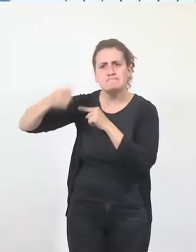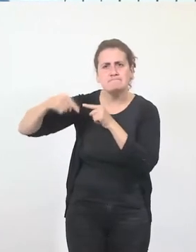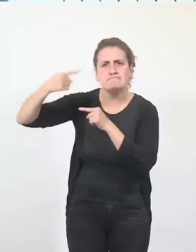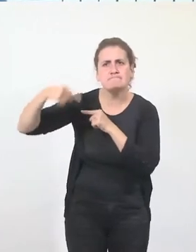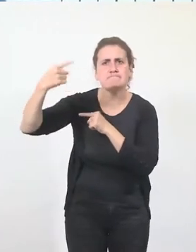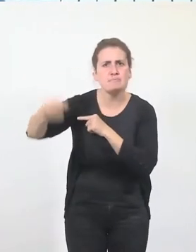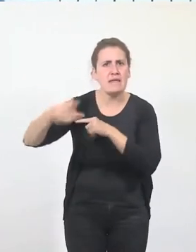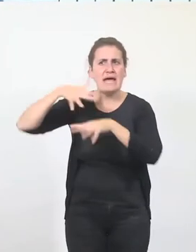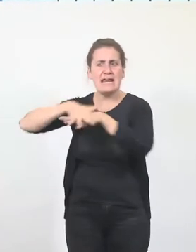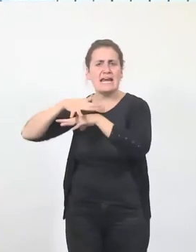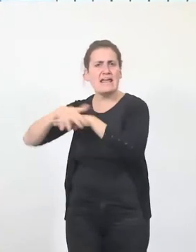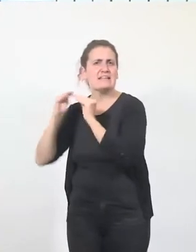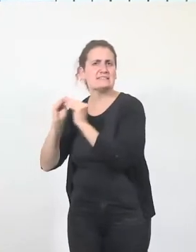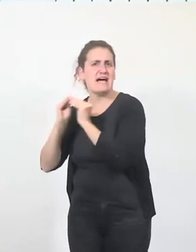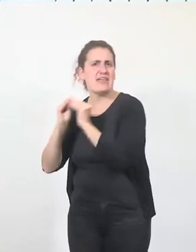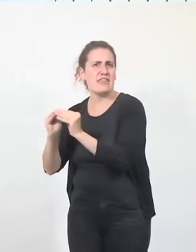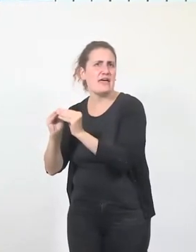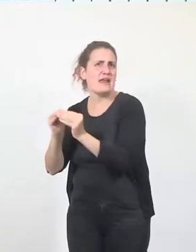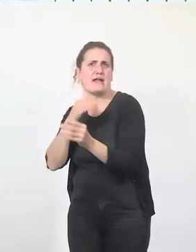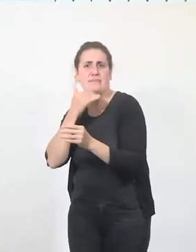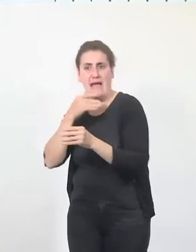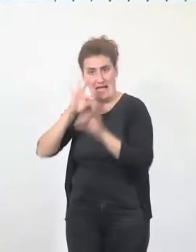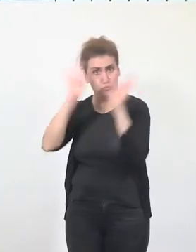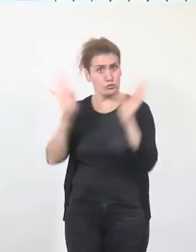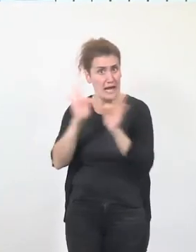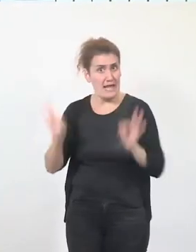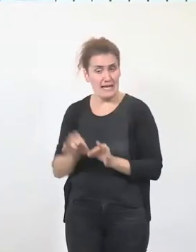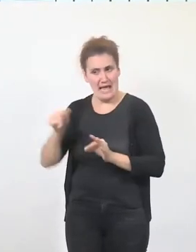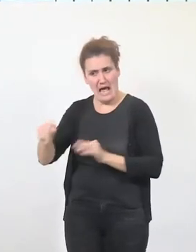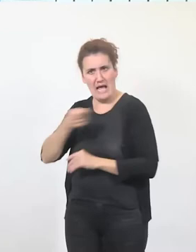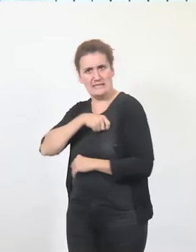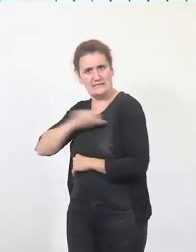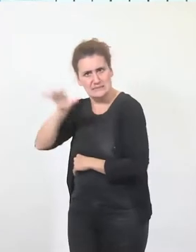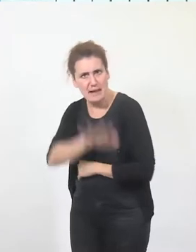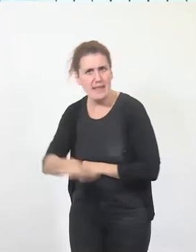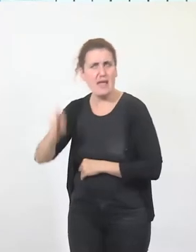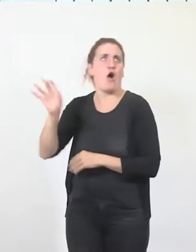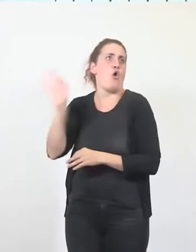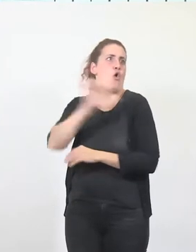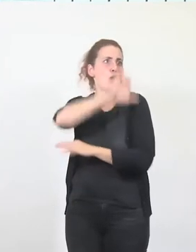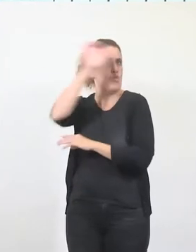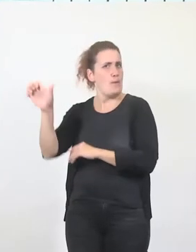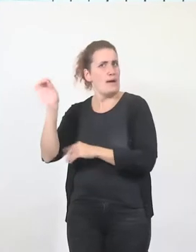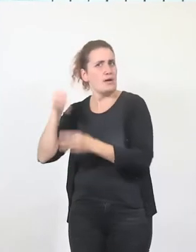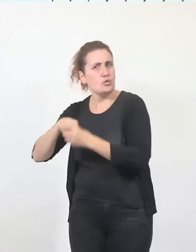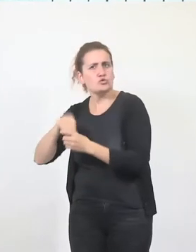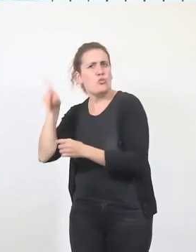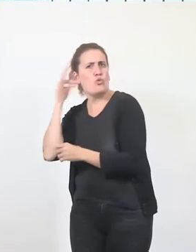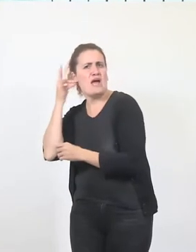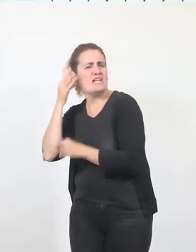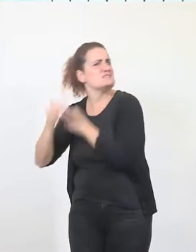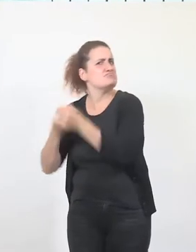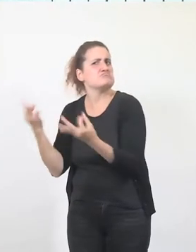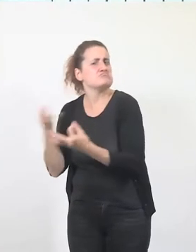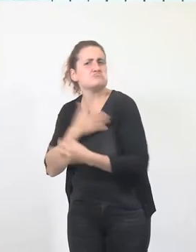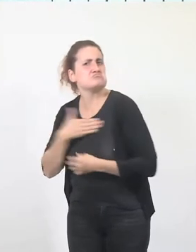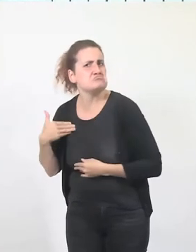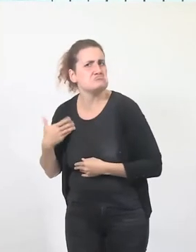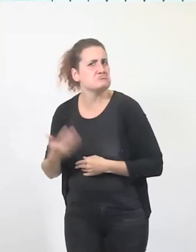en los próximos meses y años hacer en las redes de mujeres en Euskal Herria y en el Estado, incluso a nivel europeo, de mujeres?